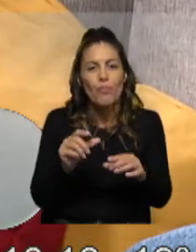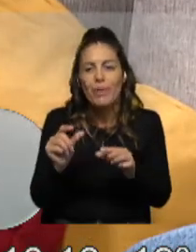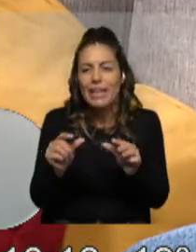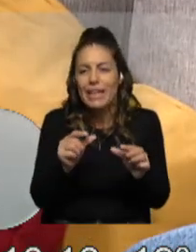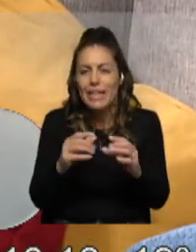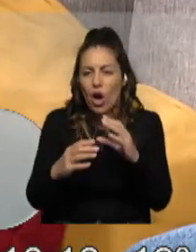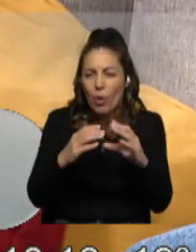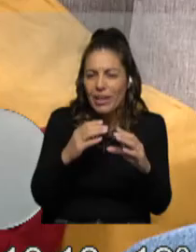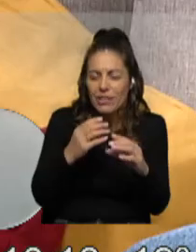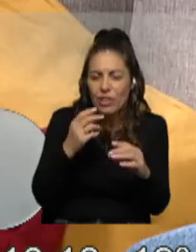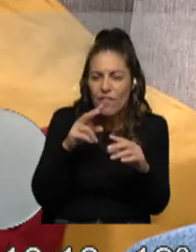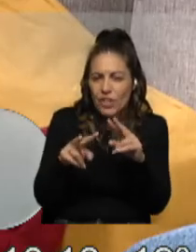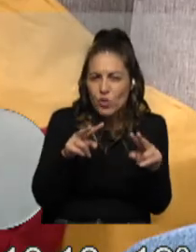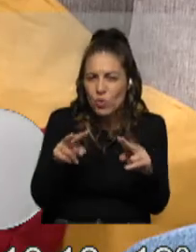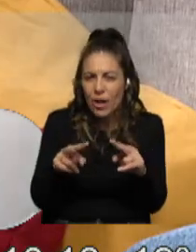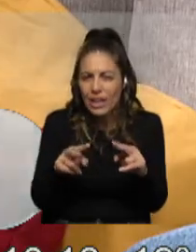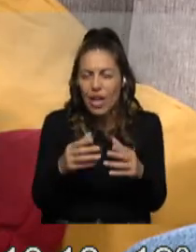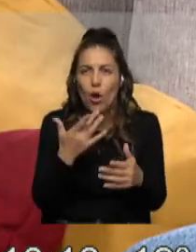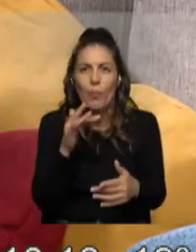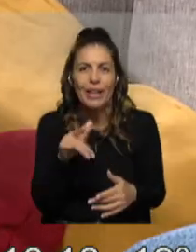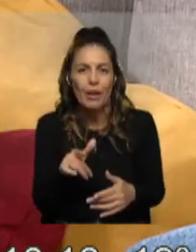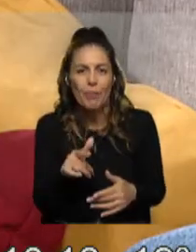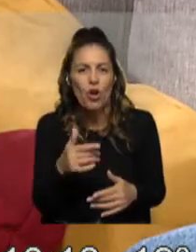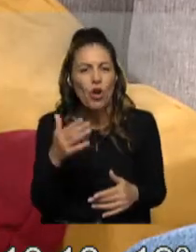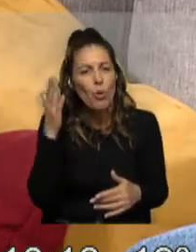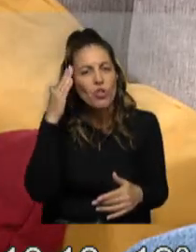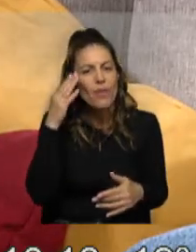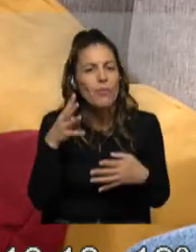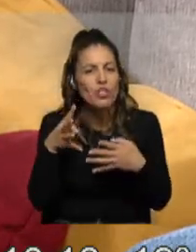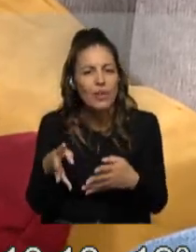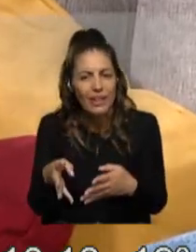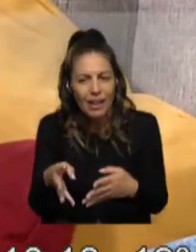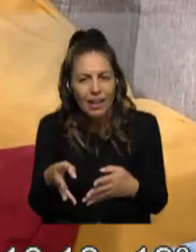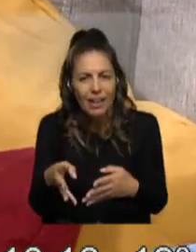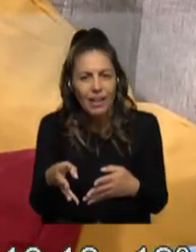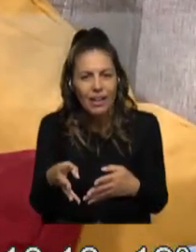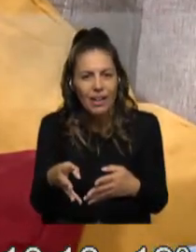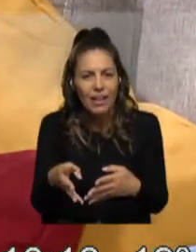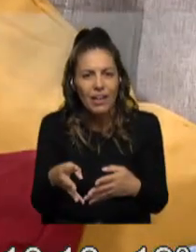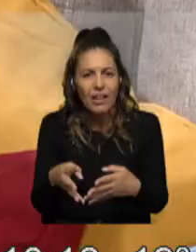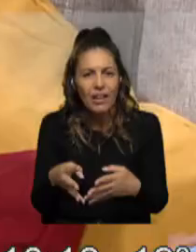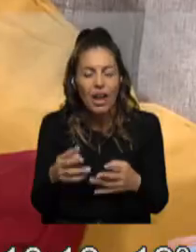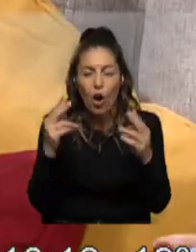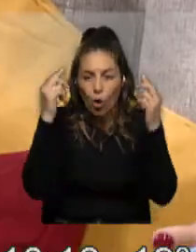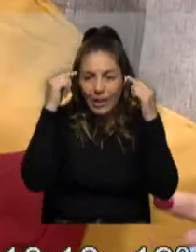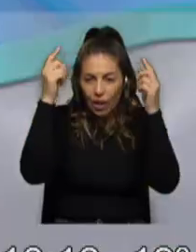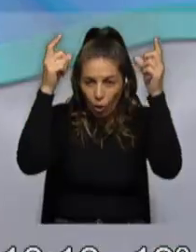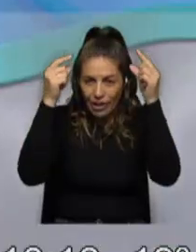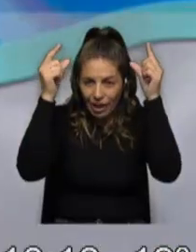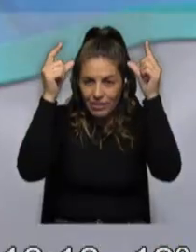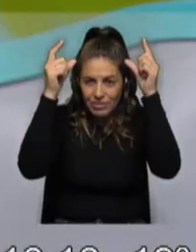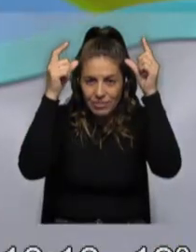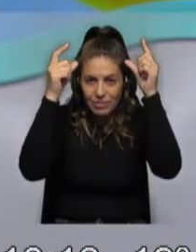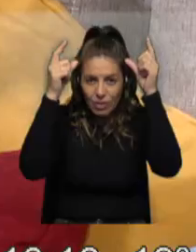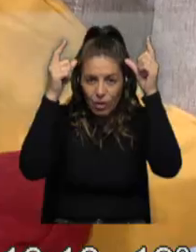pequeñas comunicaciones visuales, como por ejemplo, ¿cómo sabemos si nos va a atacar? Hay una agresividad. Mi gata es perro. Hay orejas. ¿Tu gata es perro? Bueno, mi gata es